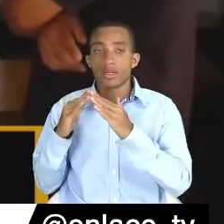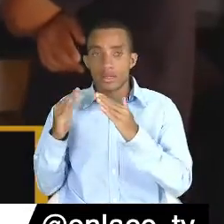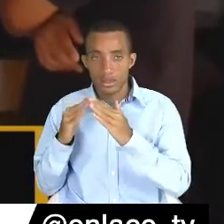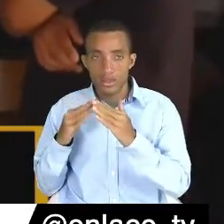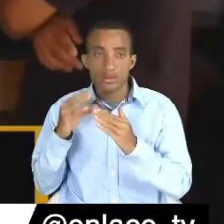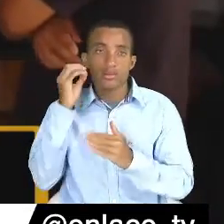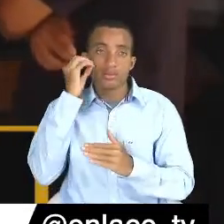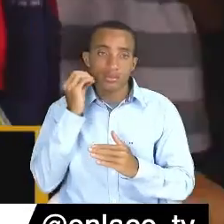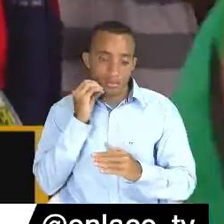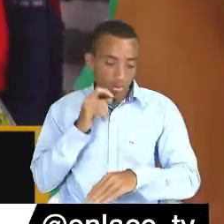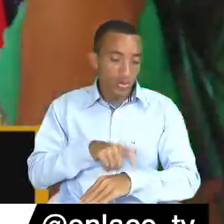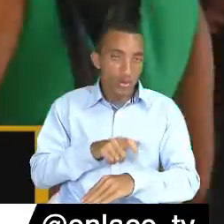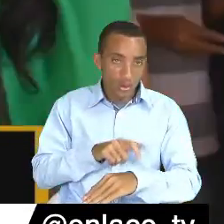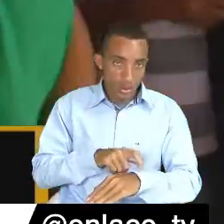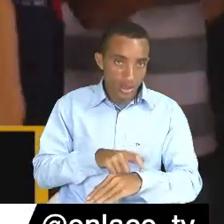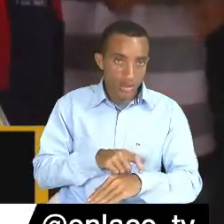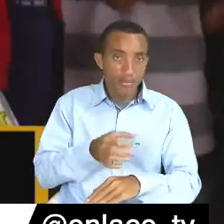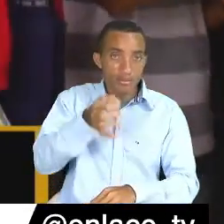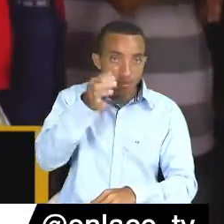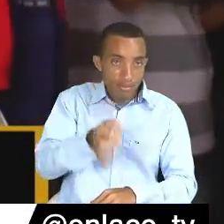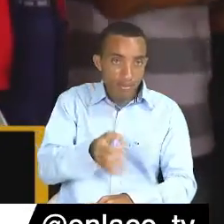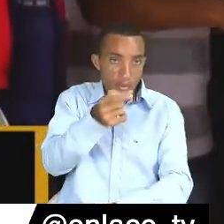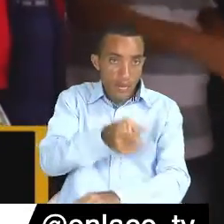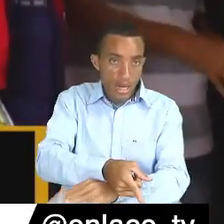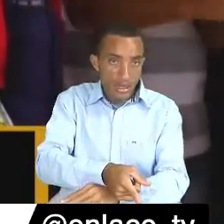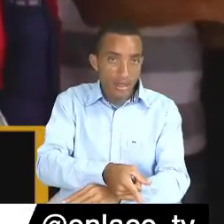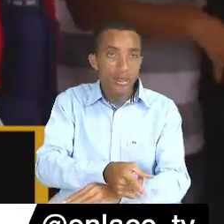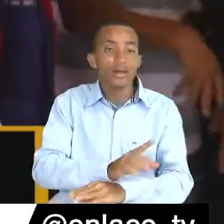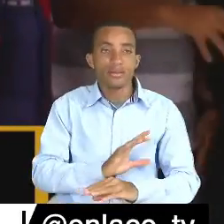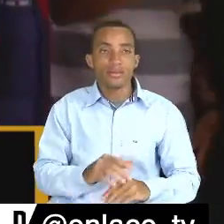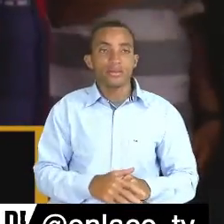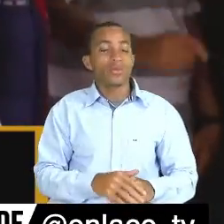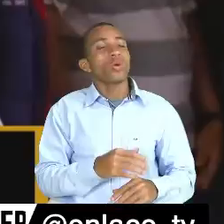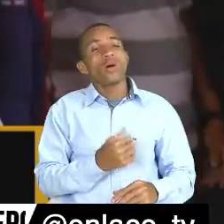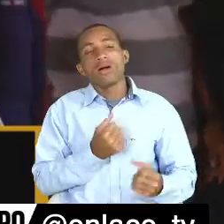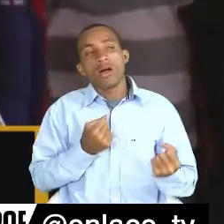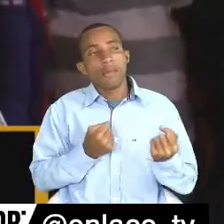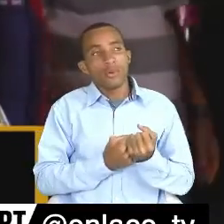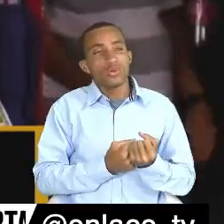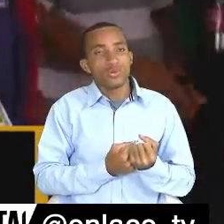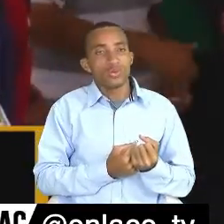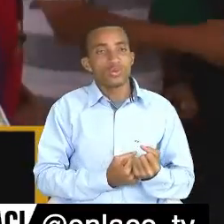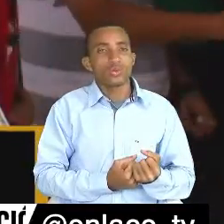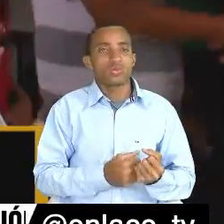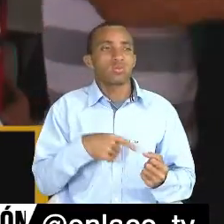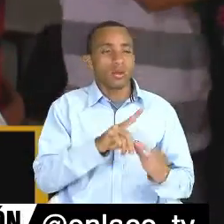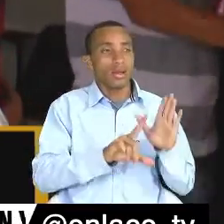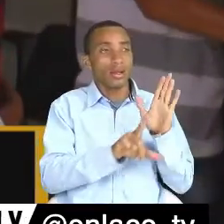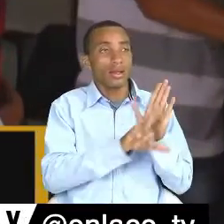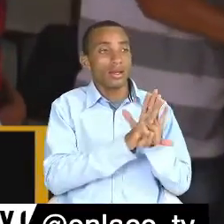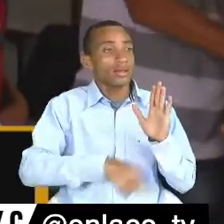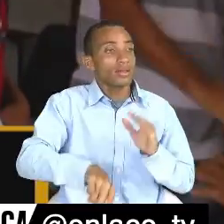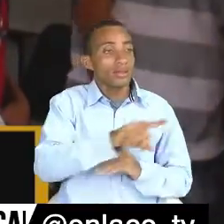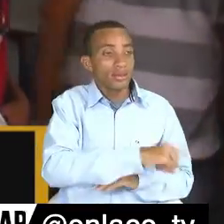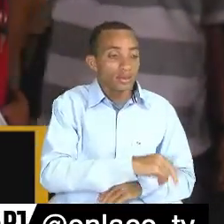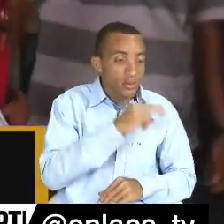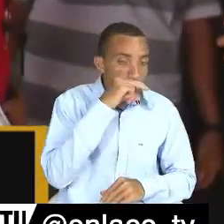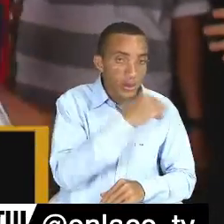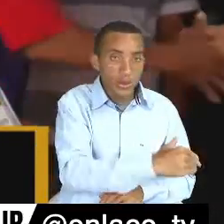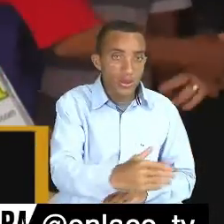a la hora indicada. Uy, maravilloso. Yo apoyo mucho esa ley para los niños, porque